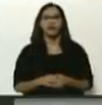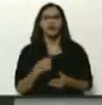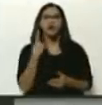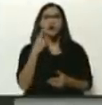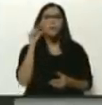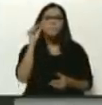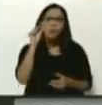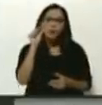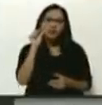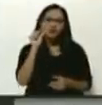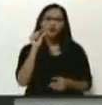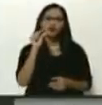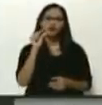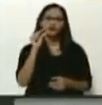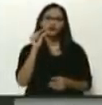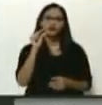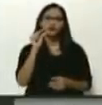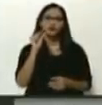momento,